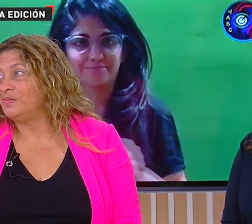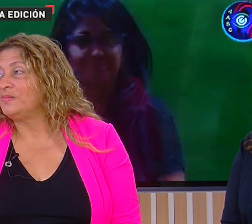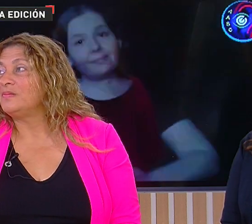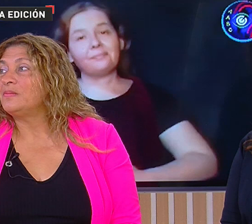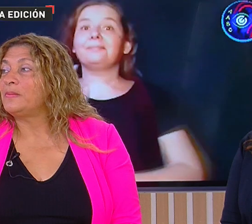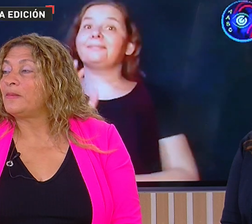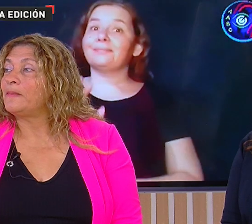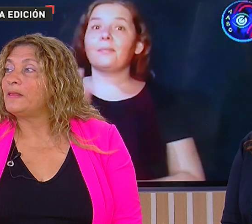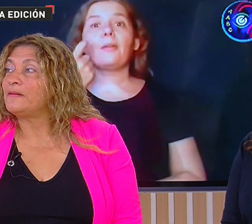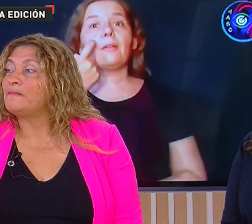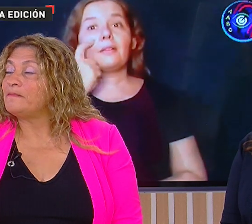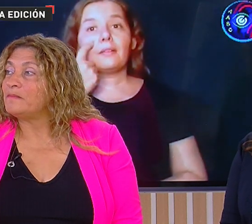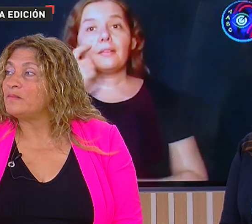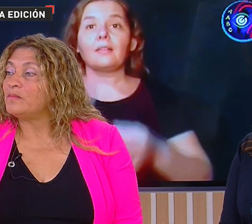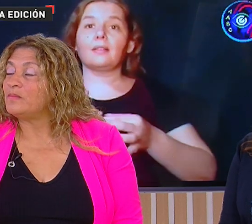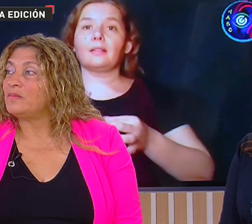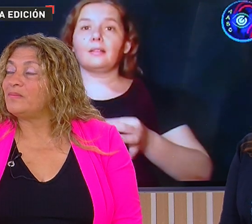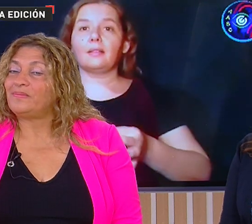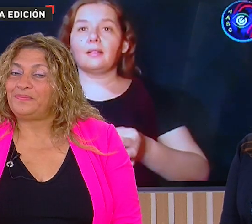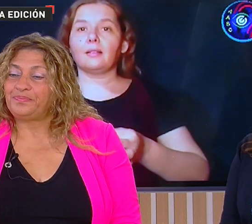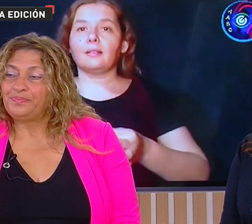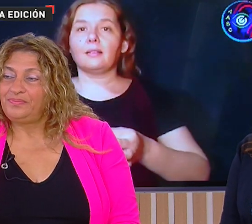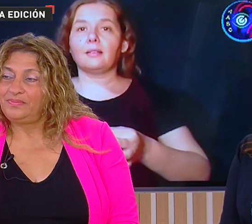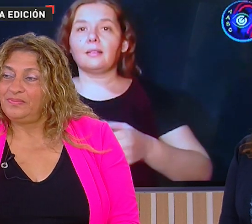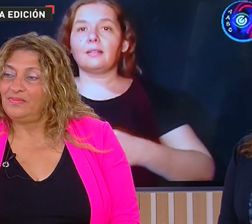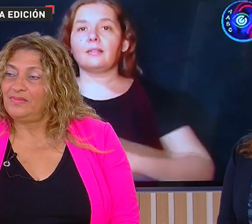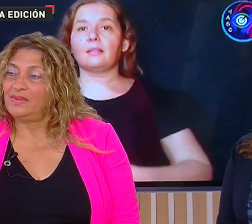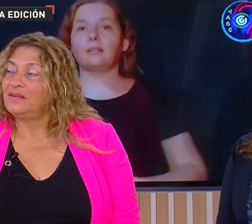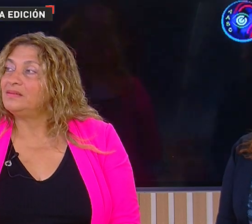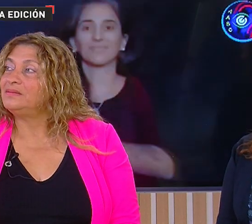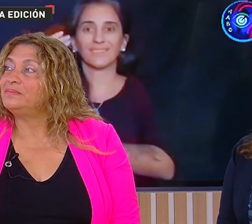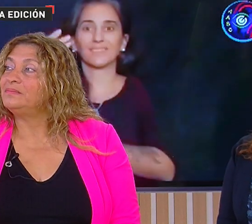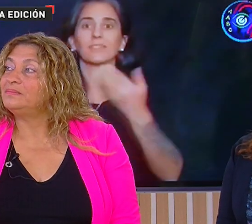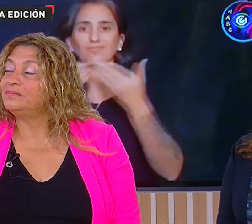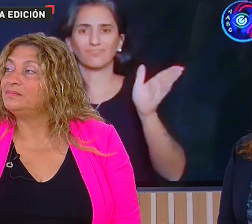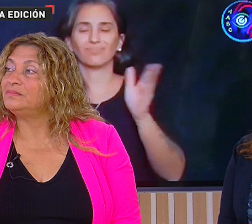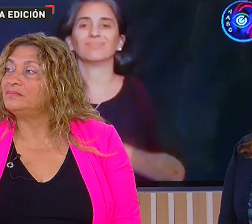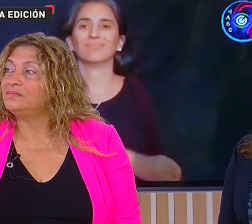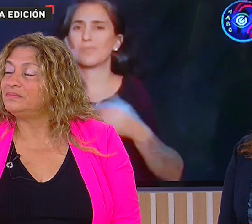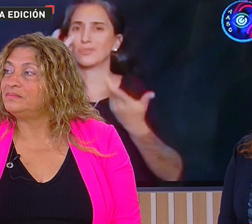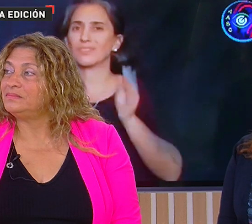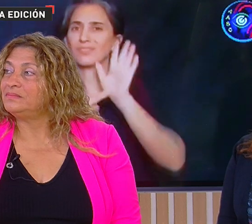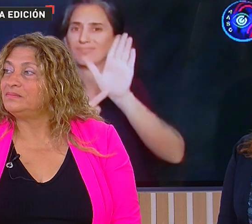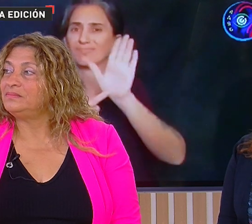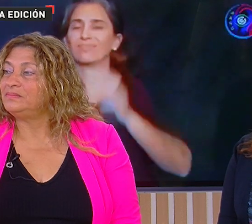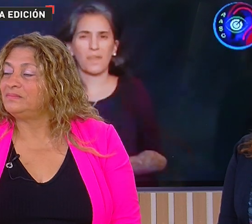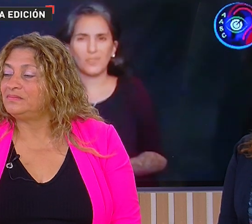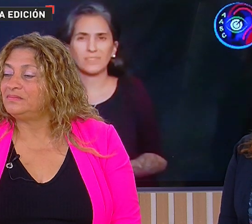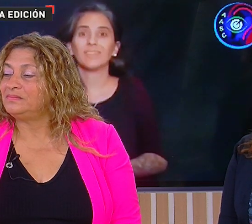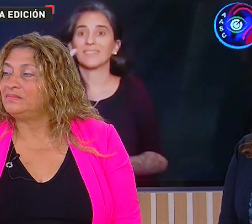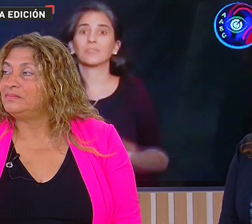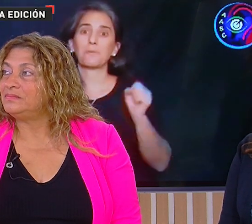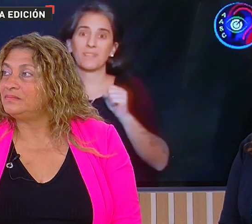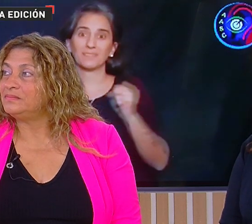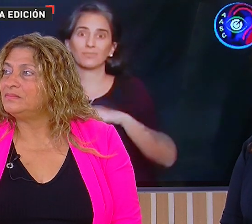Sordociegos. Bien, bueno, me interesa también conocer la palabra de Viviana, pero ella es mamá de uno de los nenes que tienen